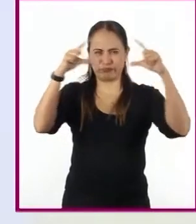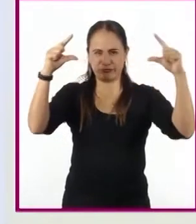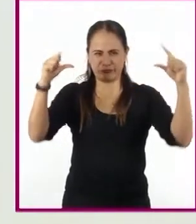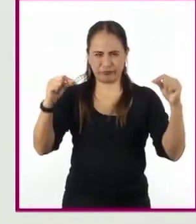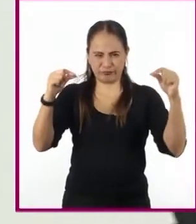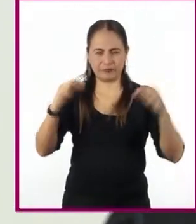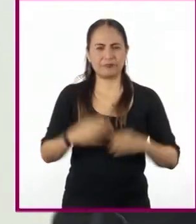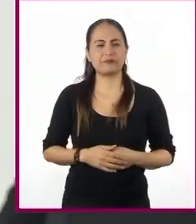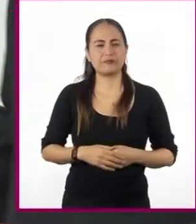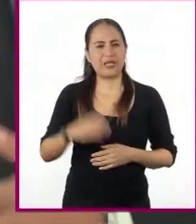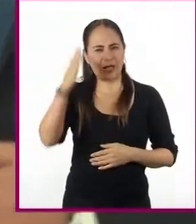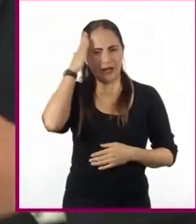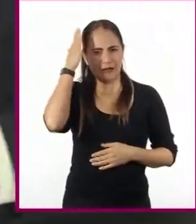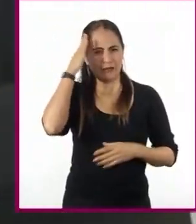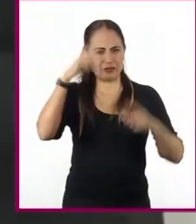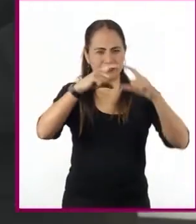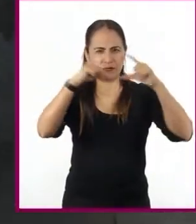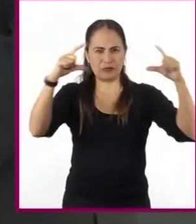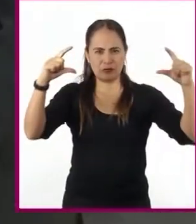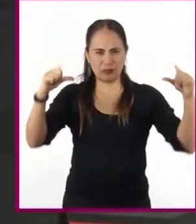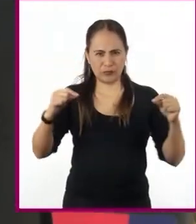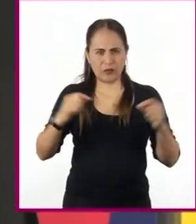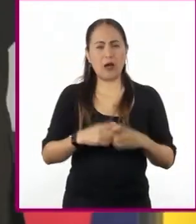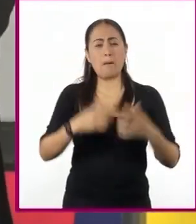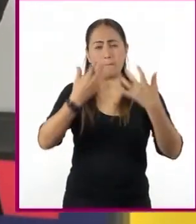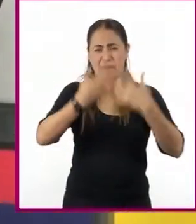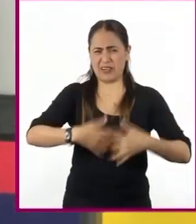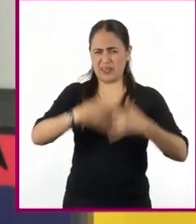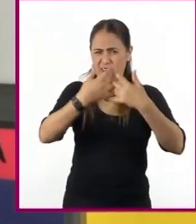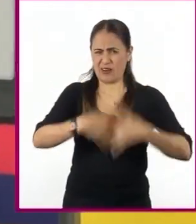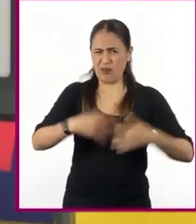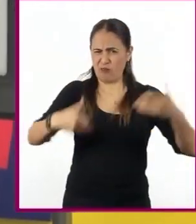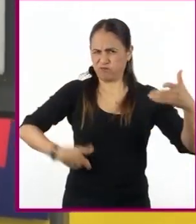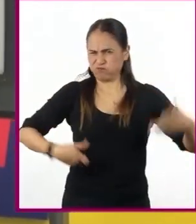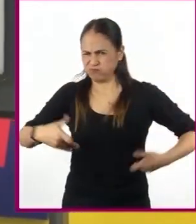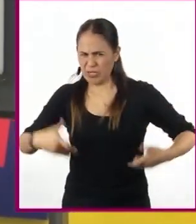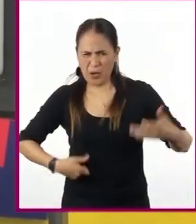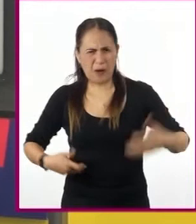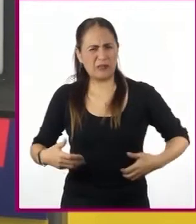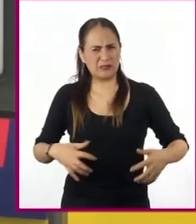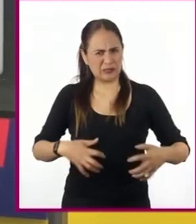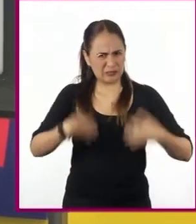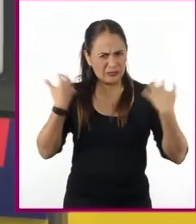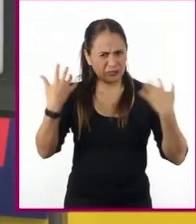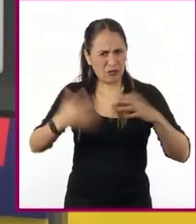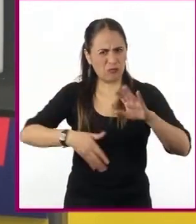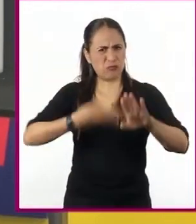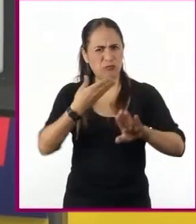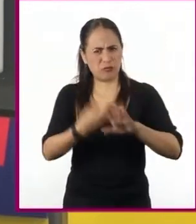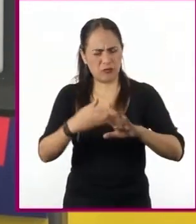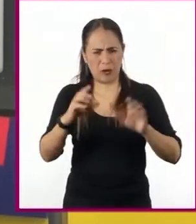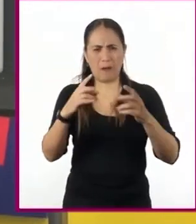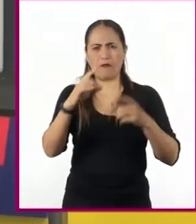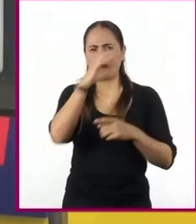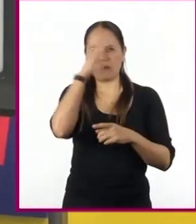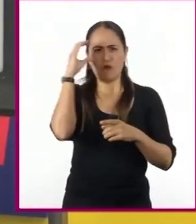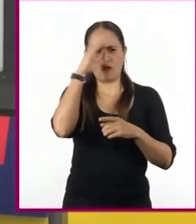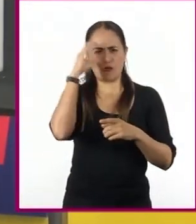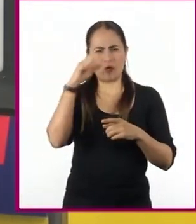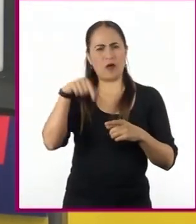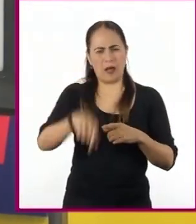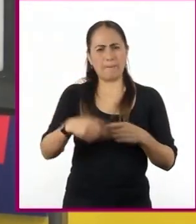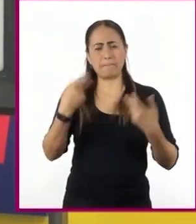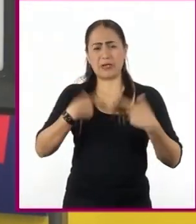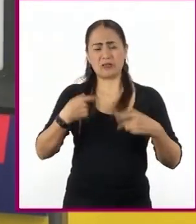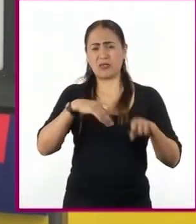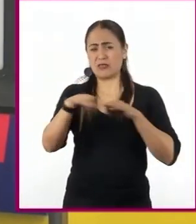El encabezado dice Furia contra las máquinas, y el pie de foto, trabajadores rompen las máquinas y exigen volver